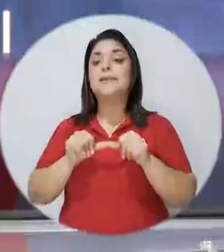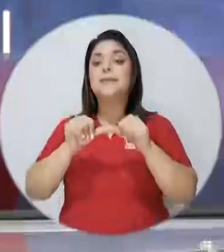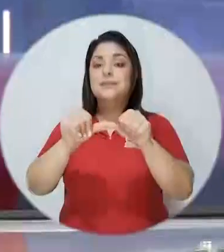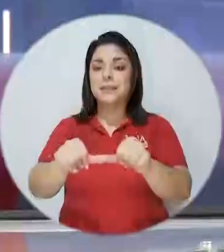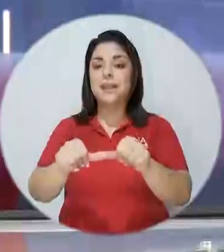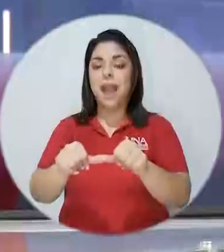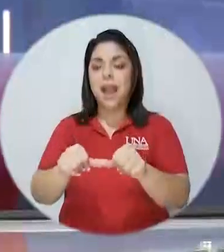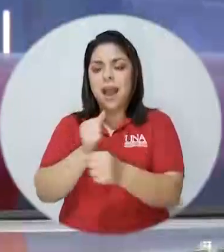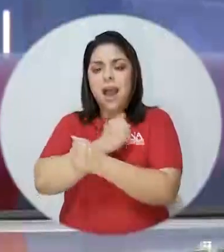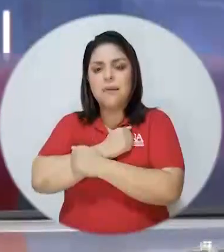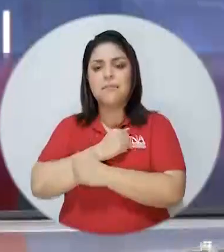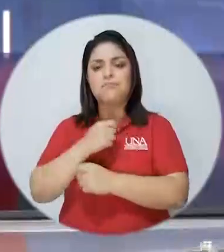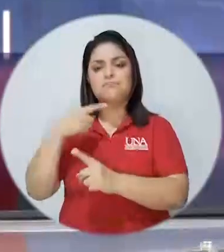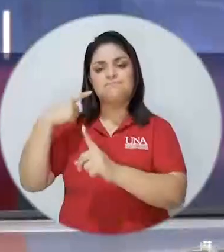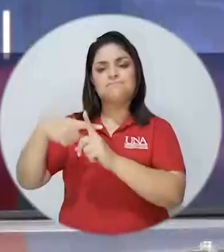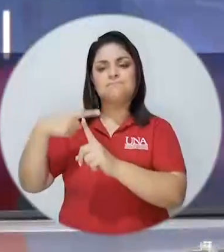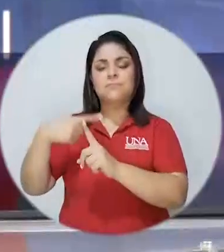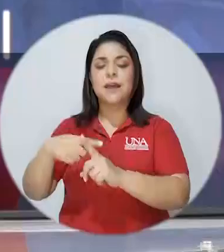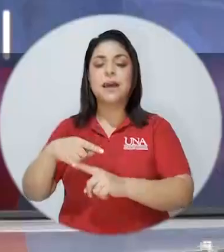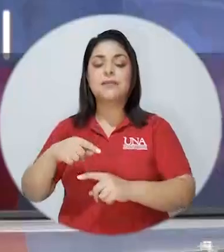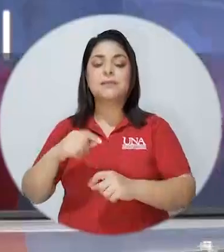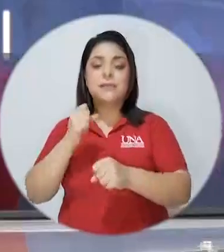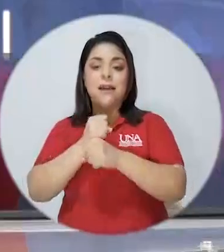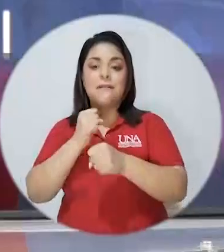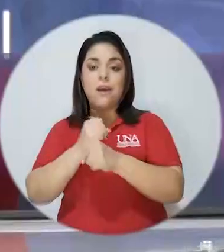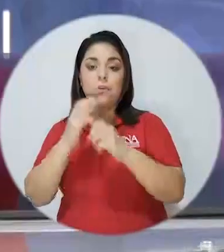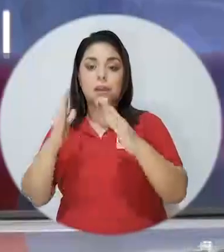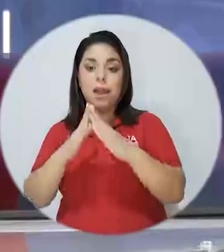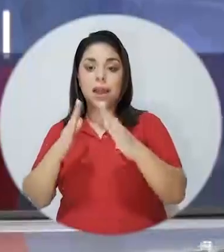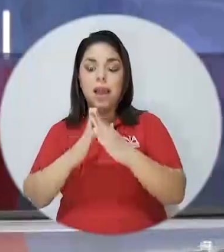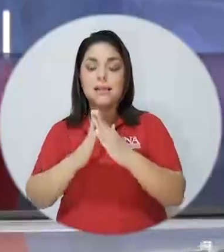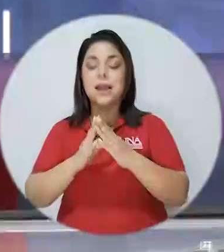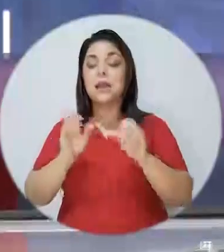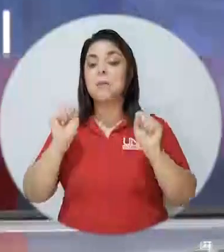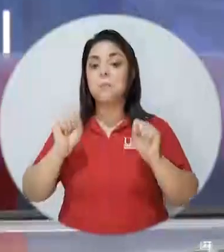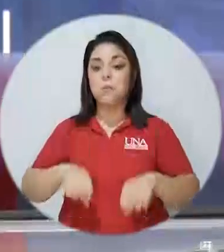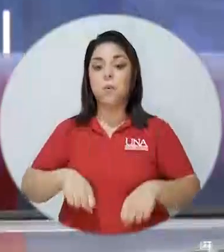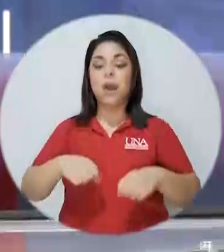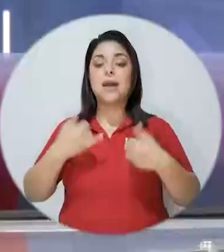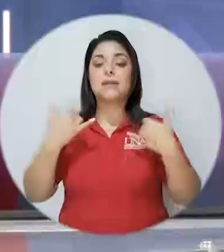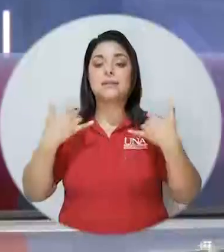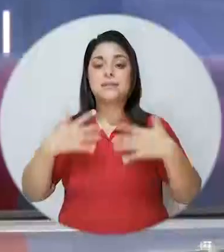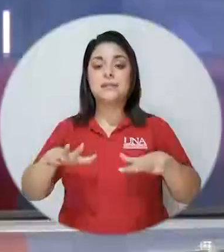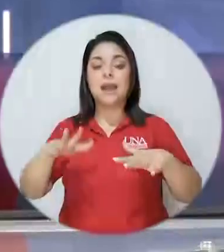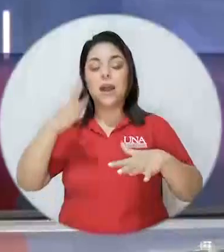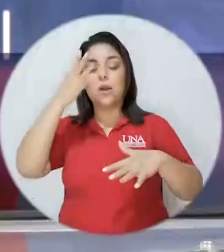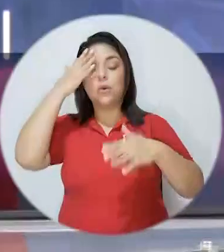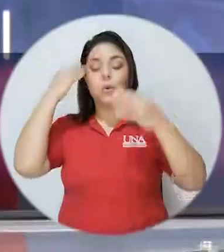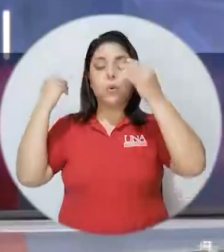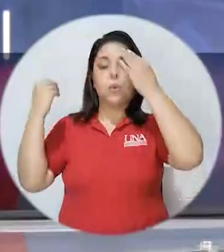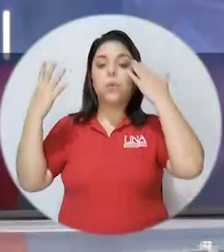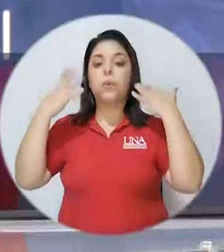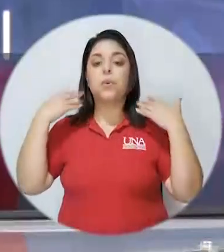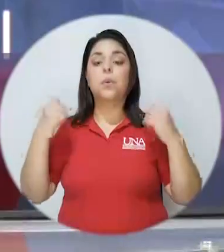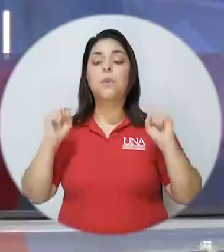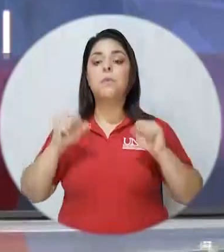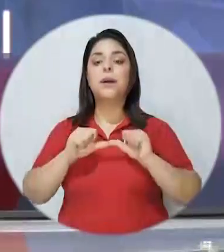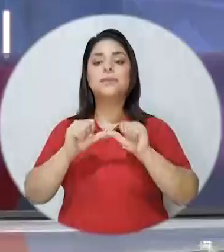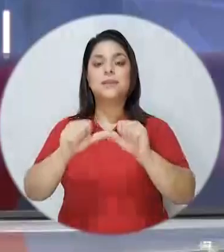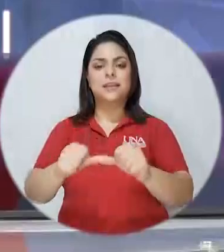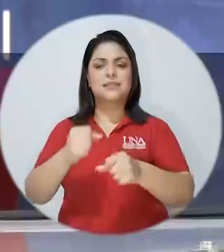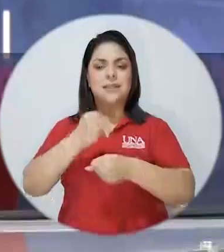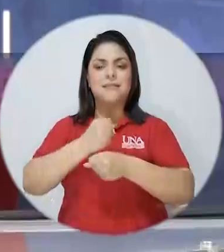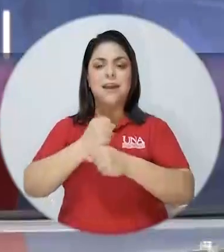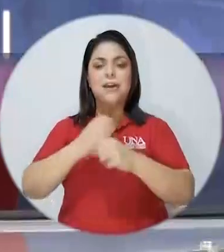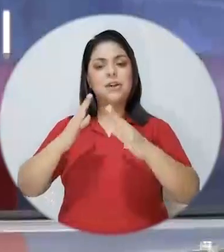teniendo una buena actitud hacia el teletrabajo y se desintoxique lo suficiente para seguir abiertos a seguirlo practicando cuando sea necesario